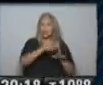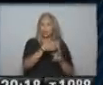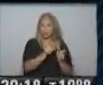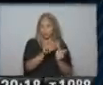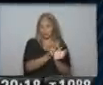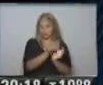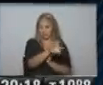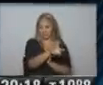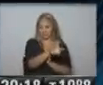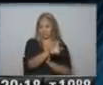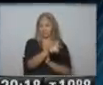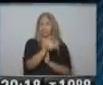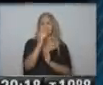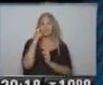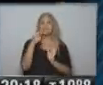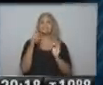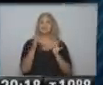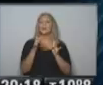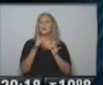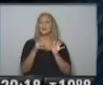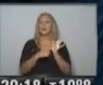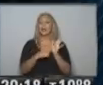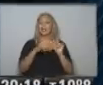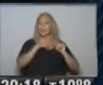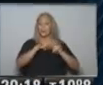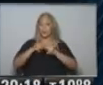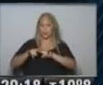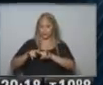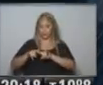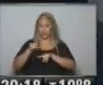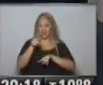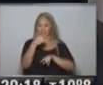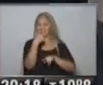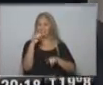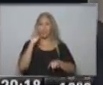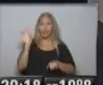ANSES que figura justamente en su página web. Allí está